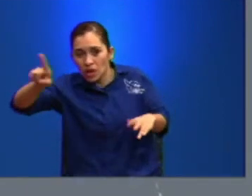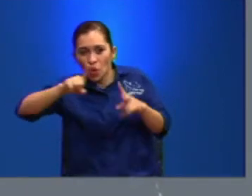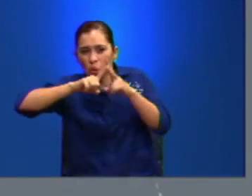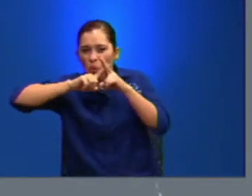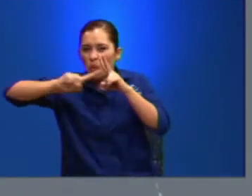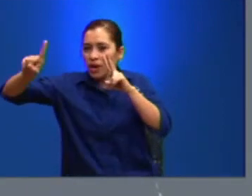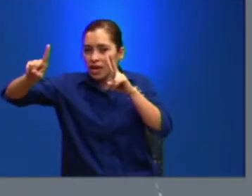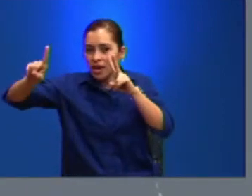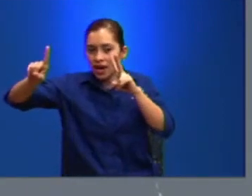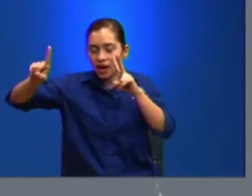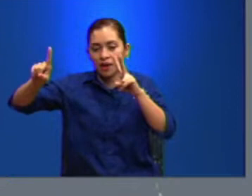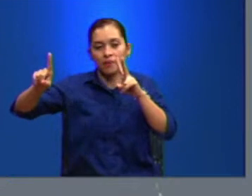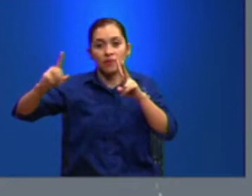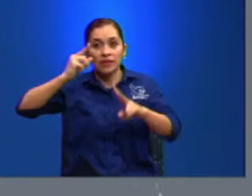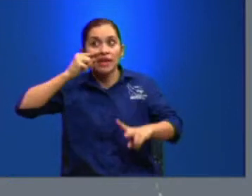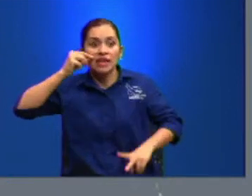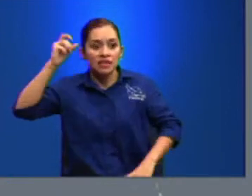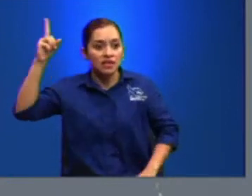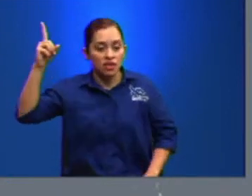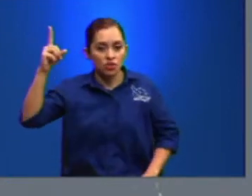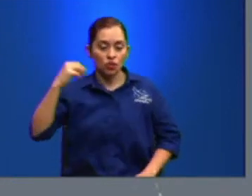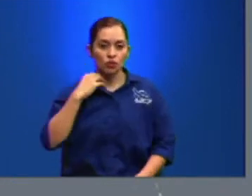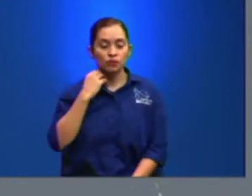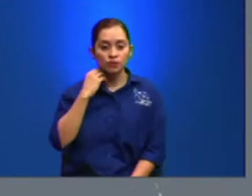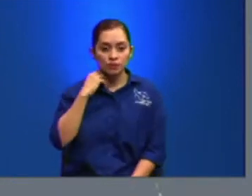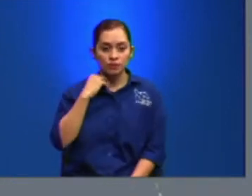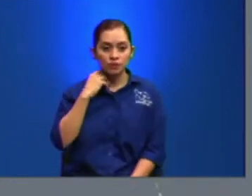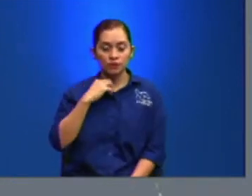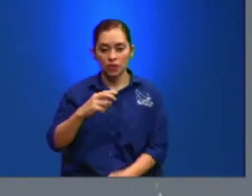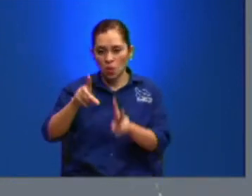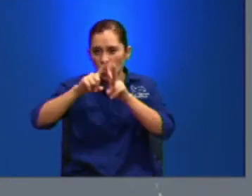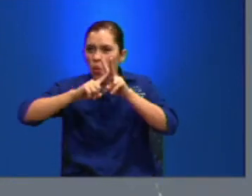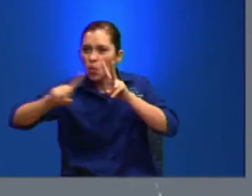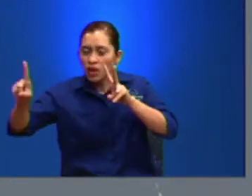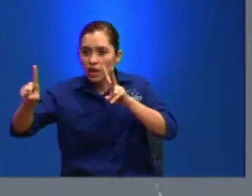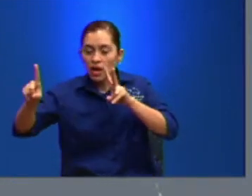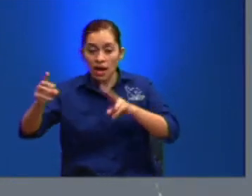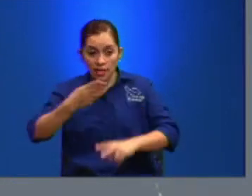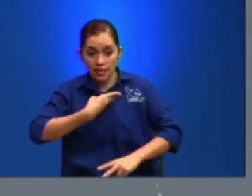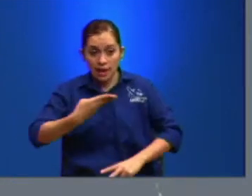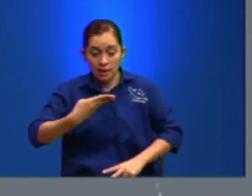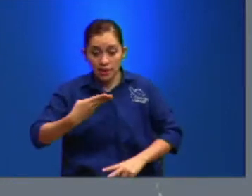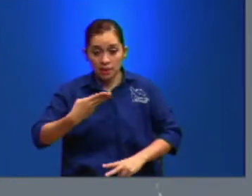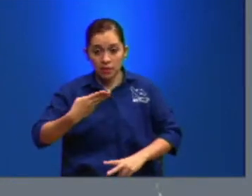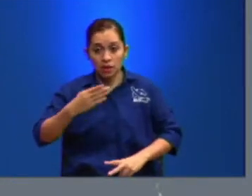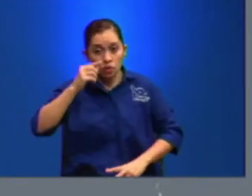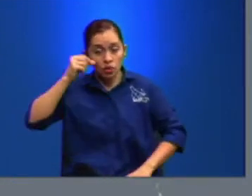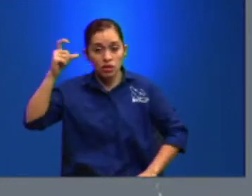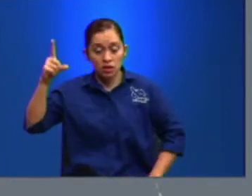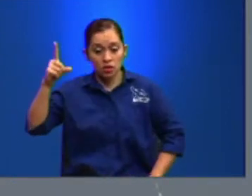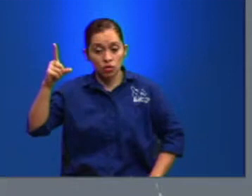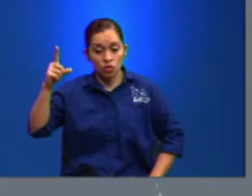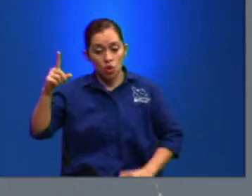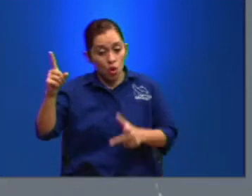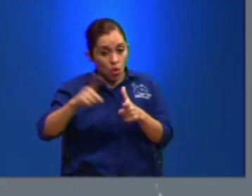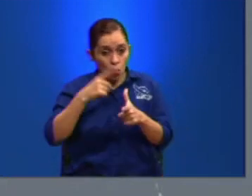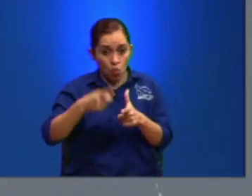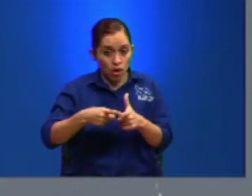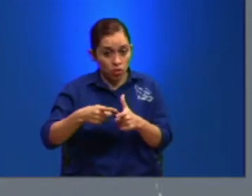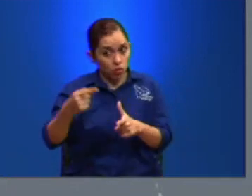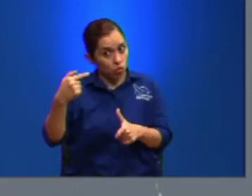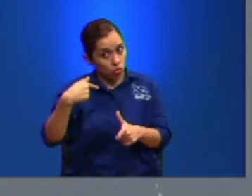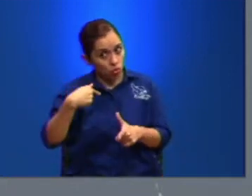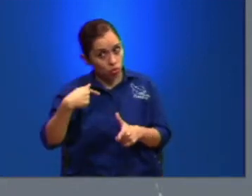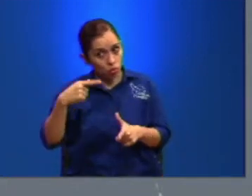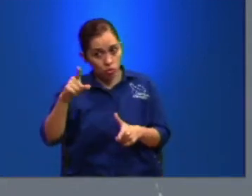cuando uno hui del llamamiento y de las órdenes que dios le dio podemos decir que está amando el sueño mi hermano